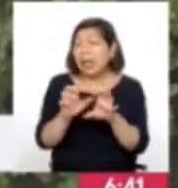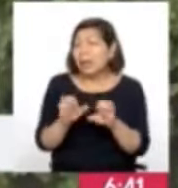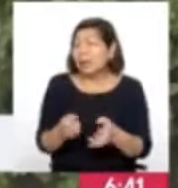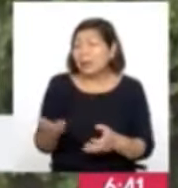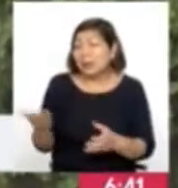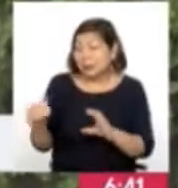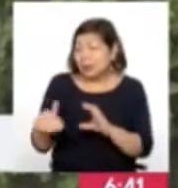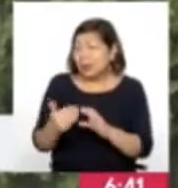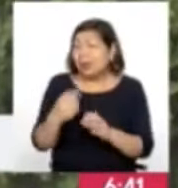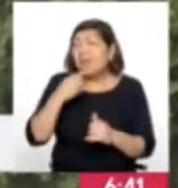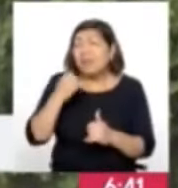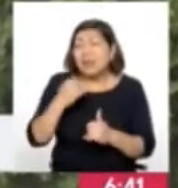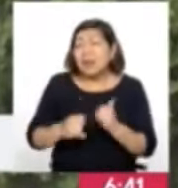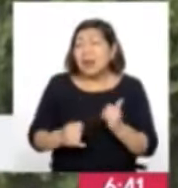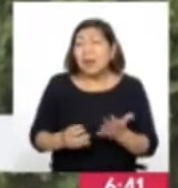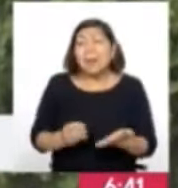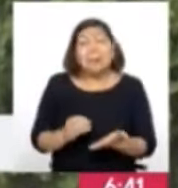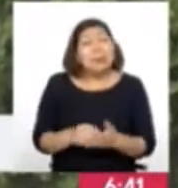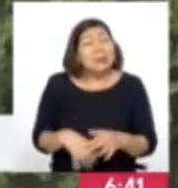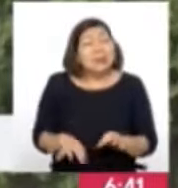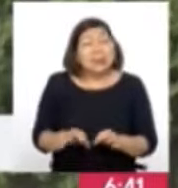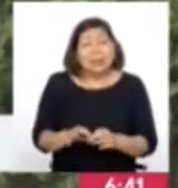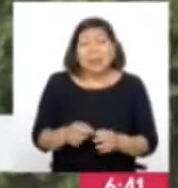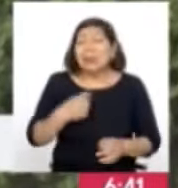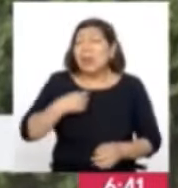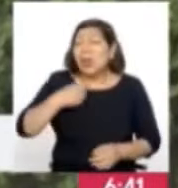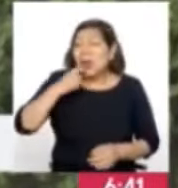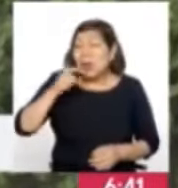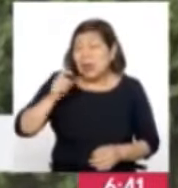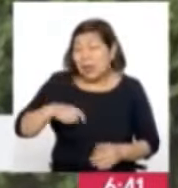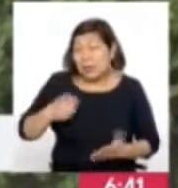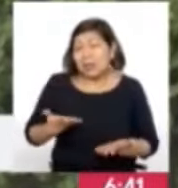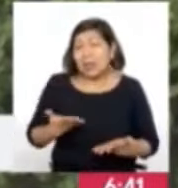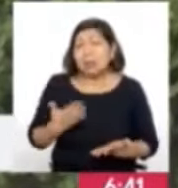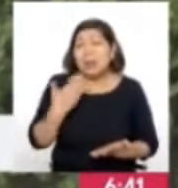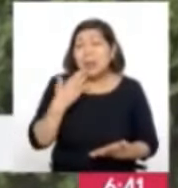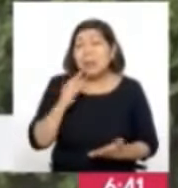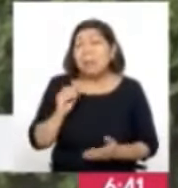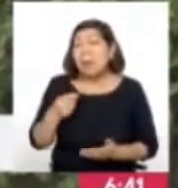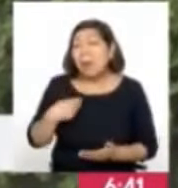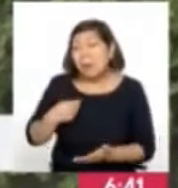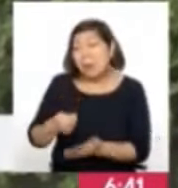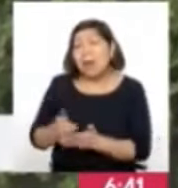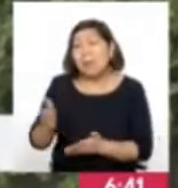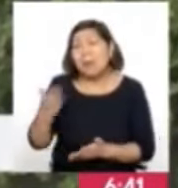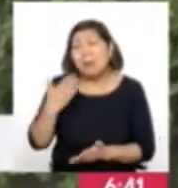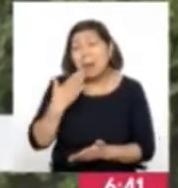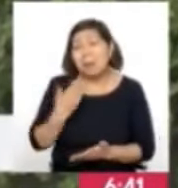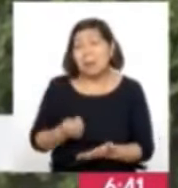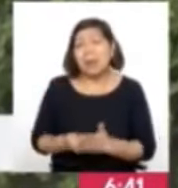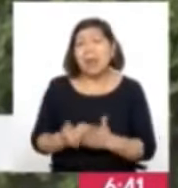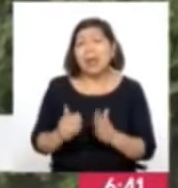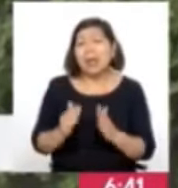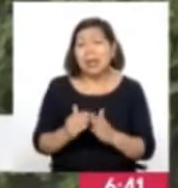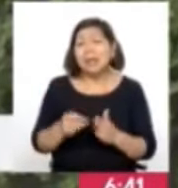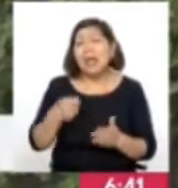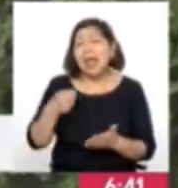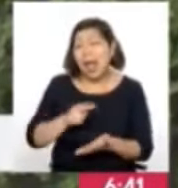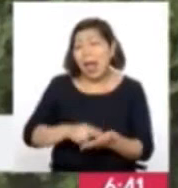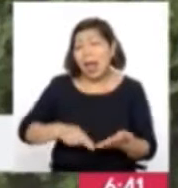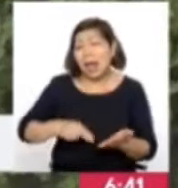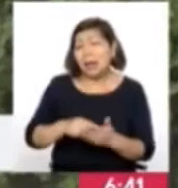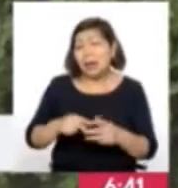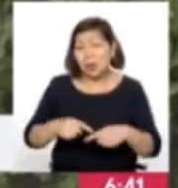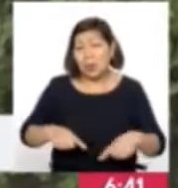no me han dado el diagnóstico final, pero lo más importante es que yo necesito mantener a mamá y costear la vivienda alquiler, que en realidad